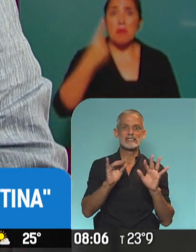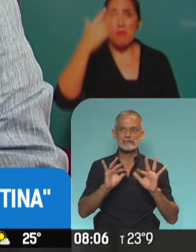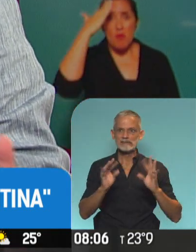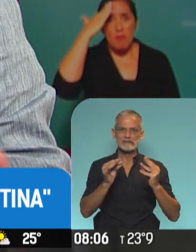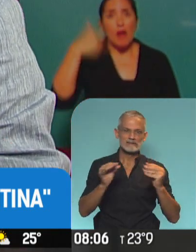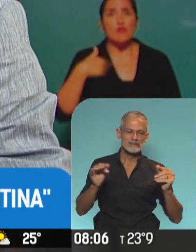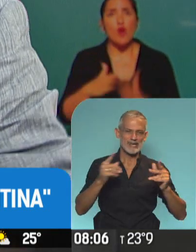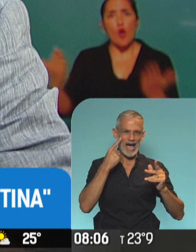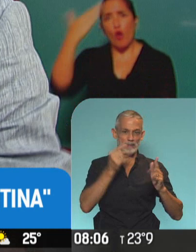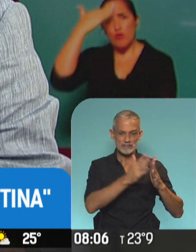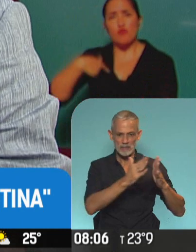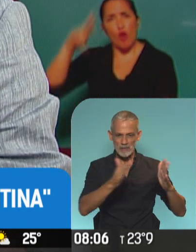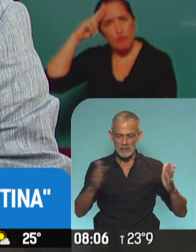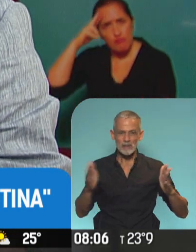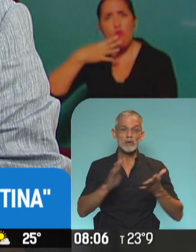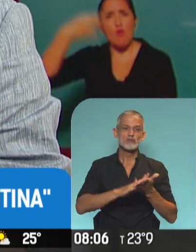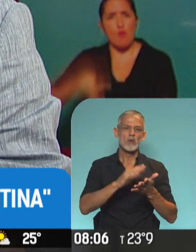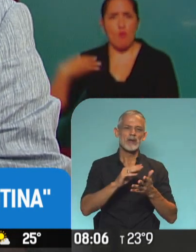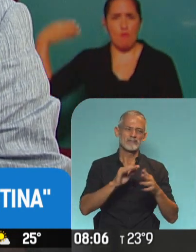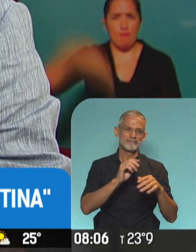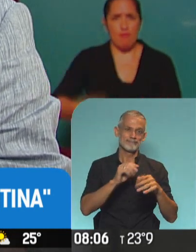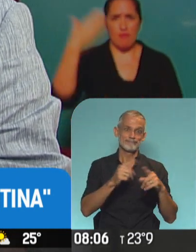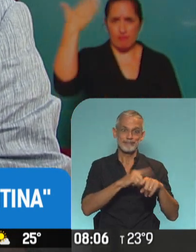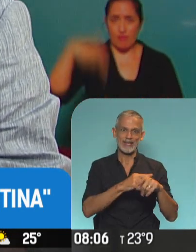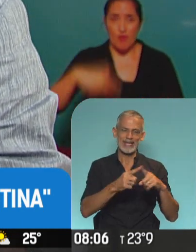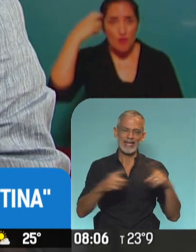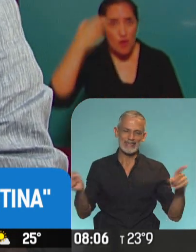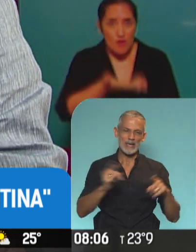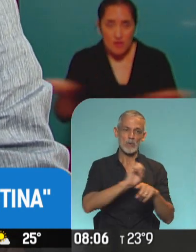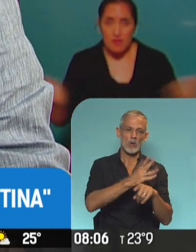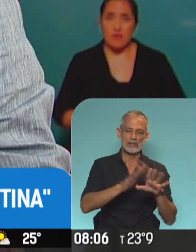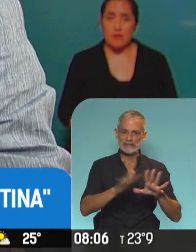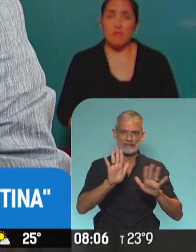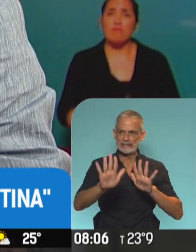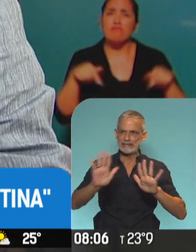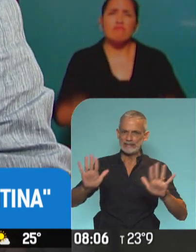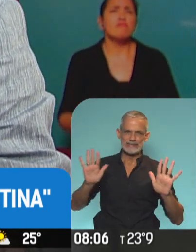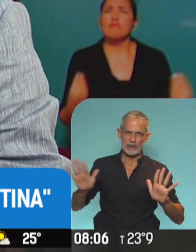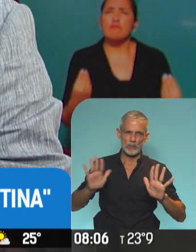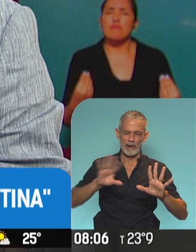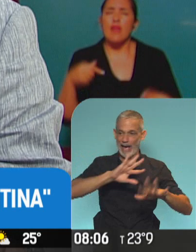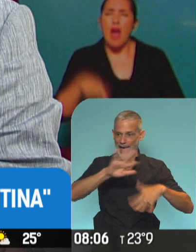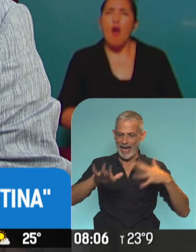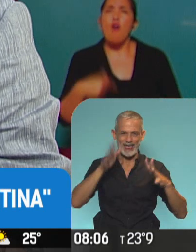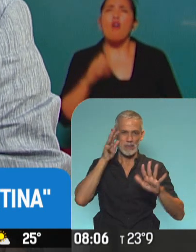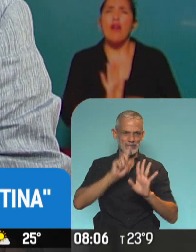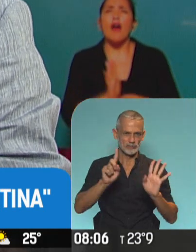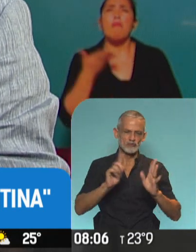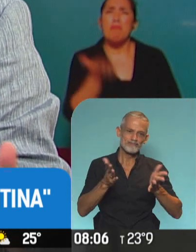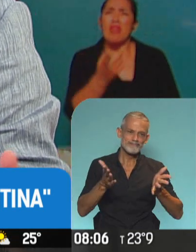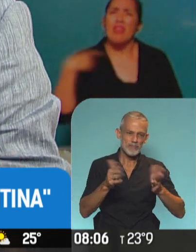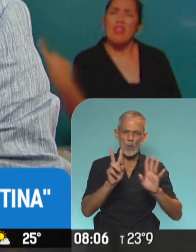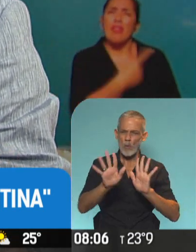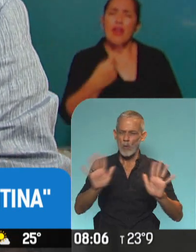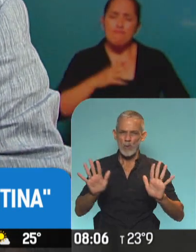digamos, razonablemente durante el tema de la pandemia a que la sangre no llegue al río y que las cosas se puedan hacer de otra forma. Pero es que no